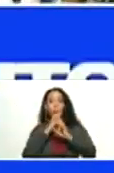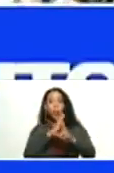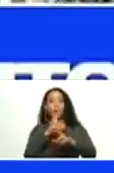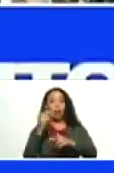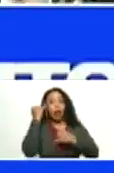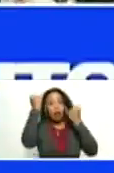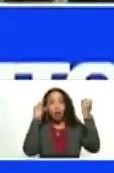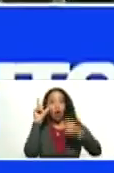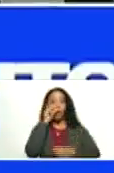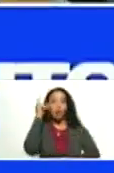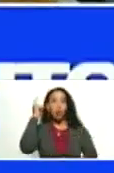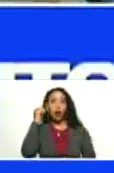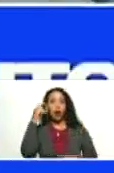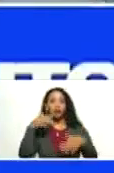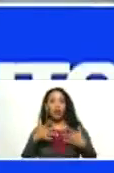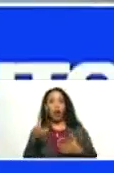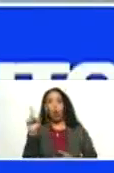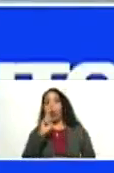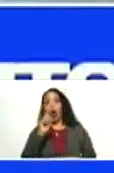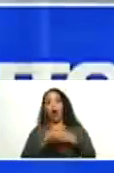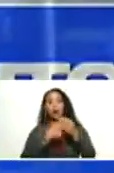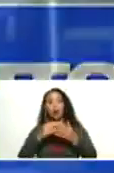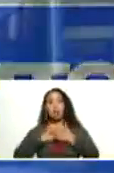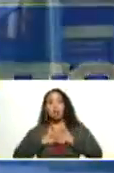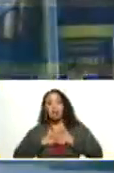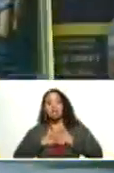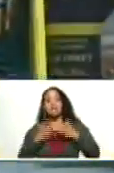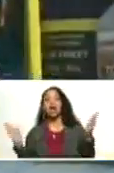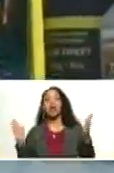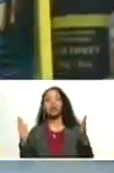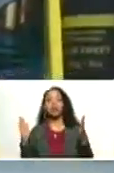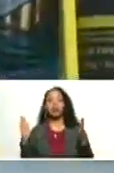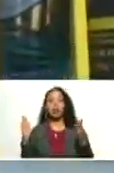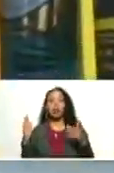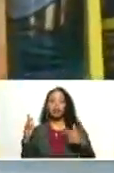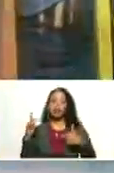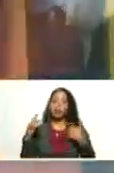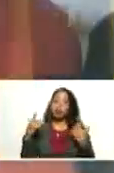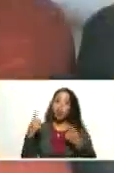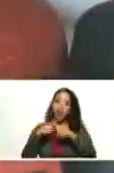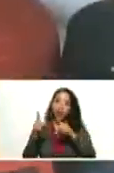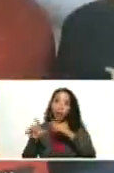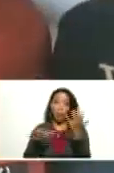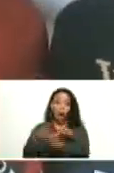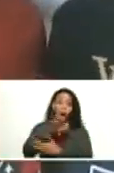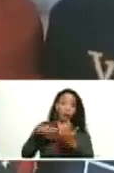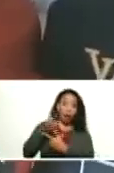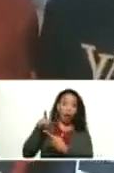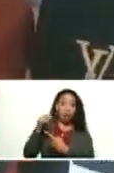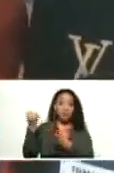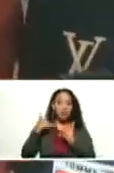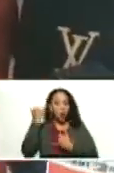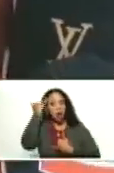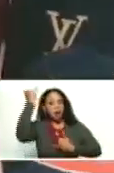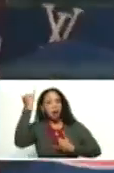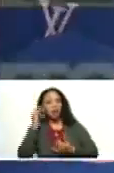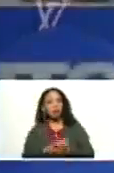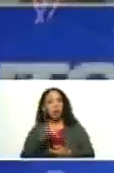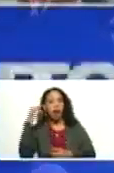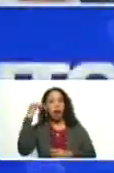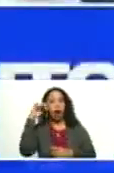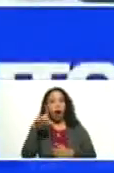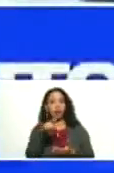y mujeres que no se han entregado, sino que al contrario, presidente, de la crisis surgió la inventiva. Mira, aquí tiene un QR,